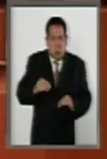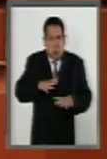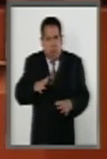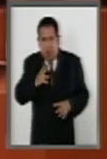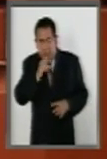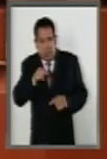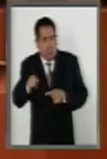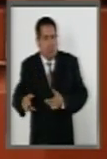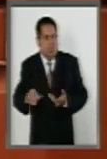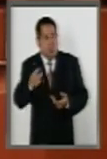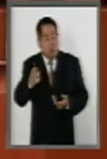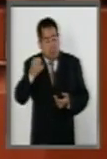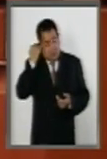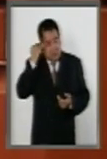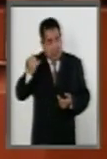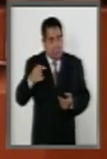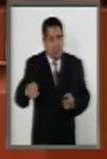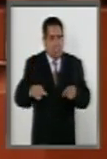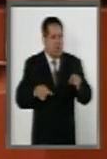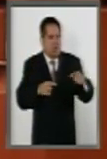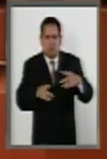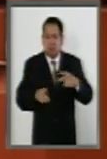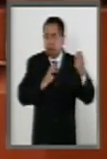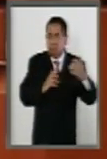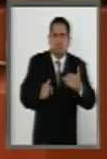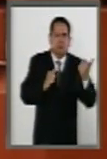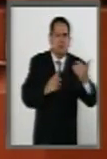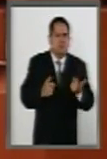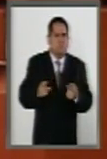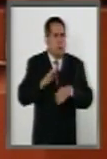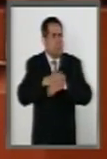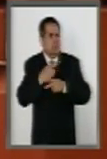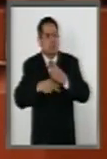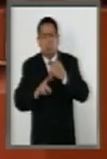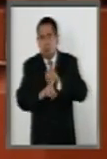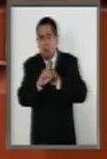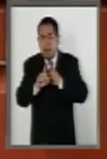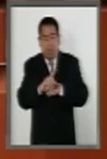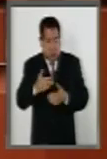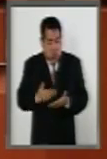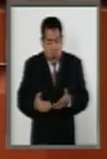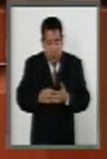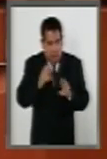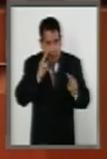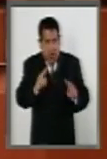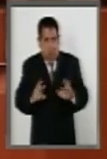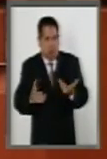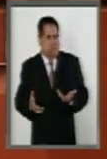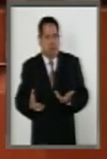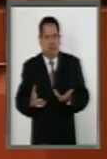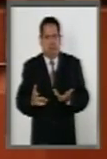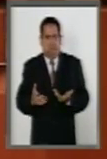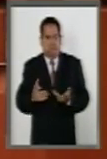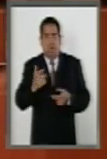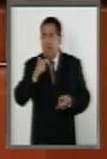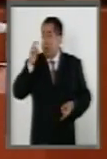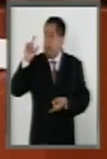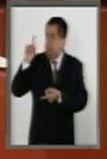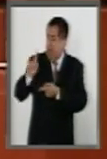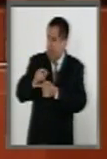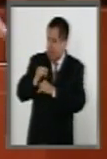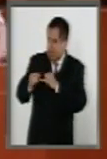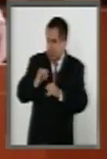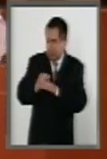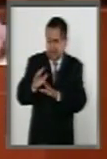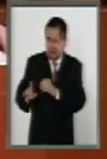que puede ocasionar muchos mayores problemas que los que ha provocado la baja de los precios del